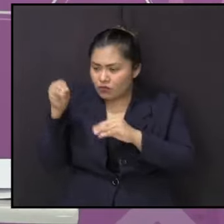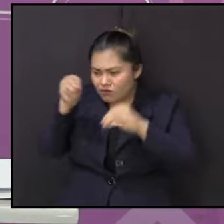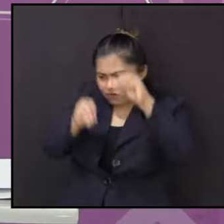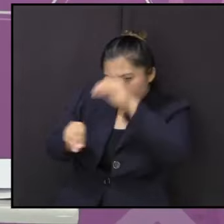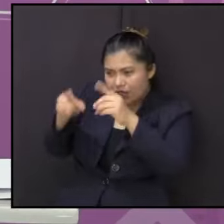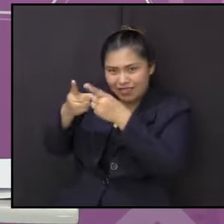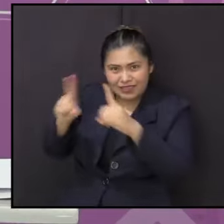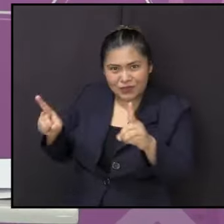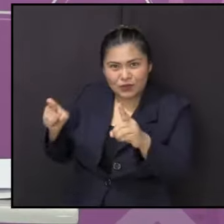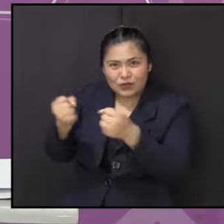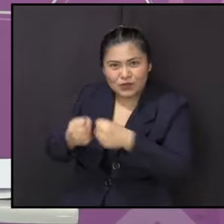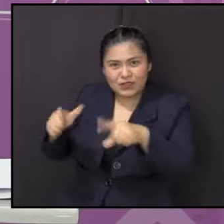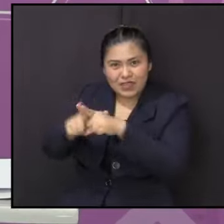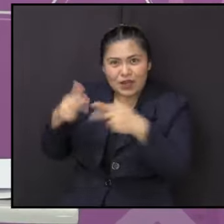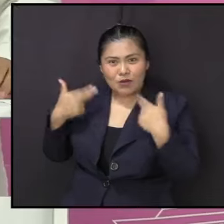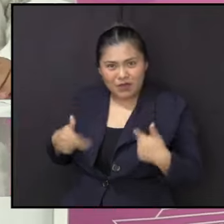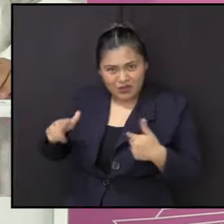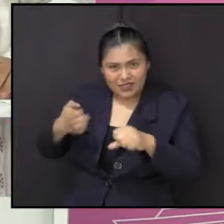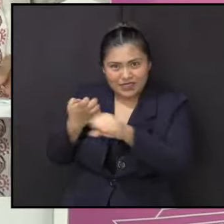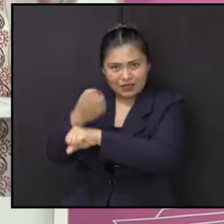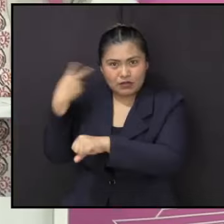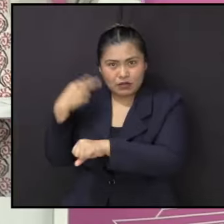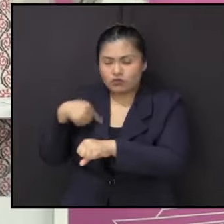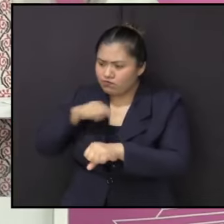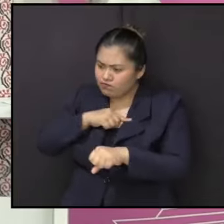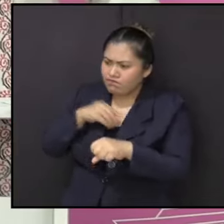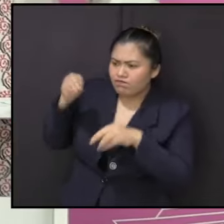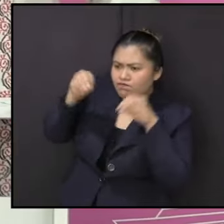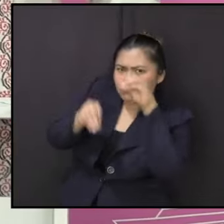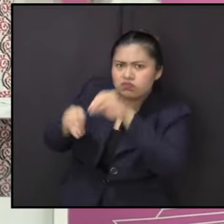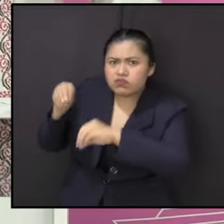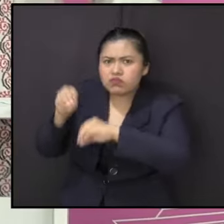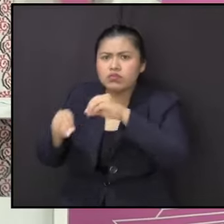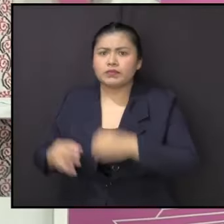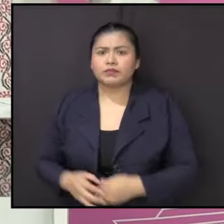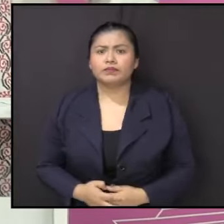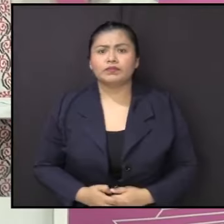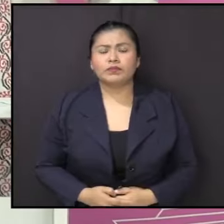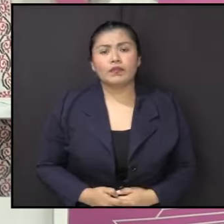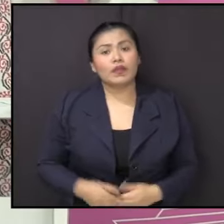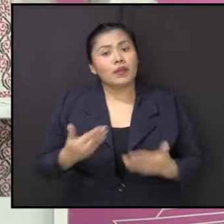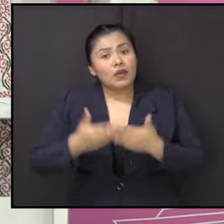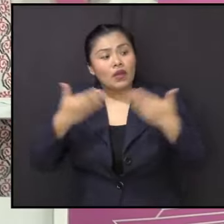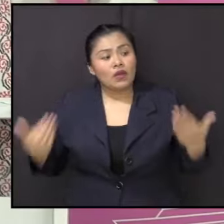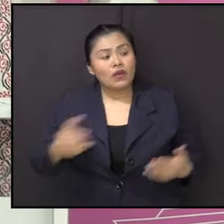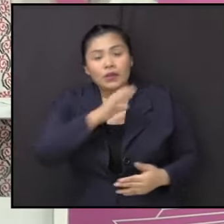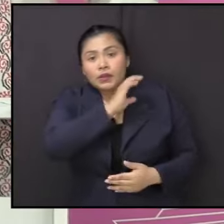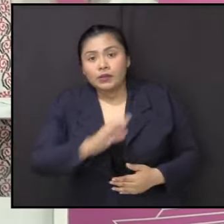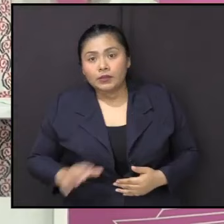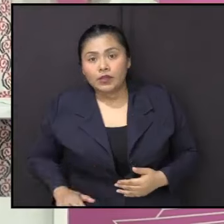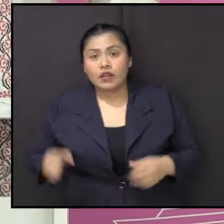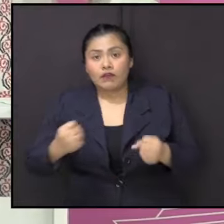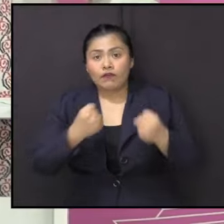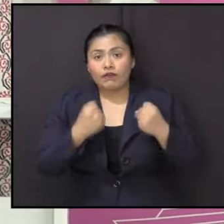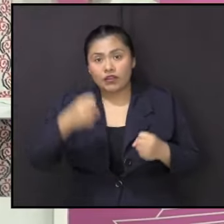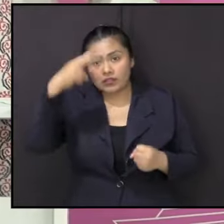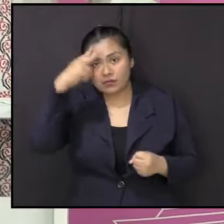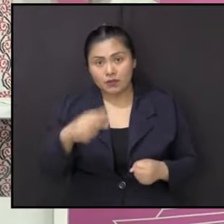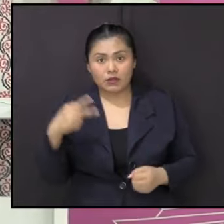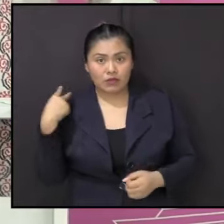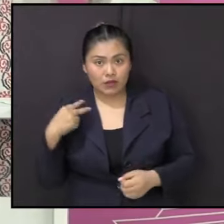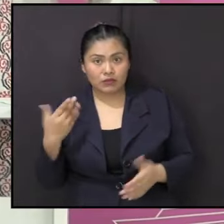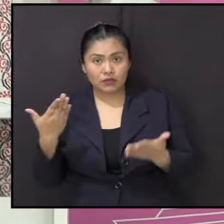Humano del Estado de Veracruz. Muchas gracias, candidata. Pasamos con la candidata de Fuerza por México, Veracruz, Yara Teresa